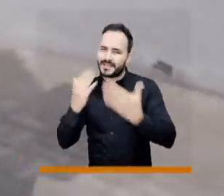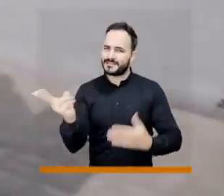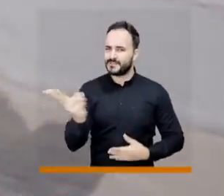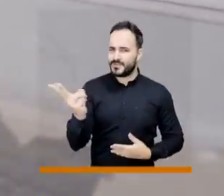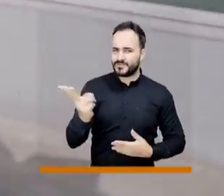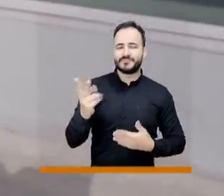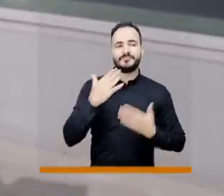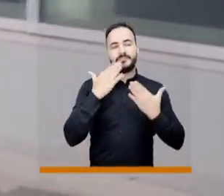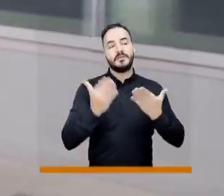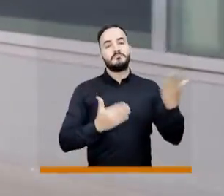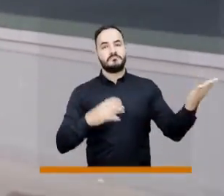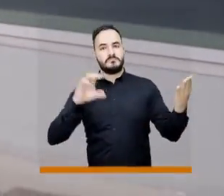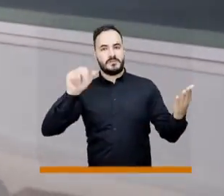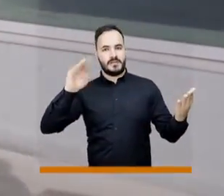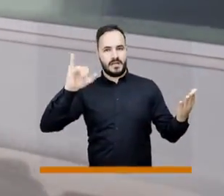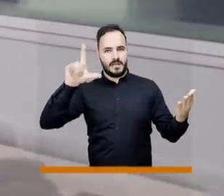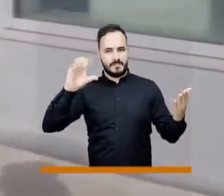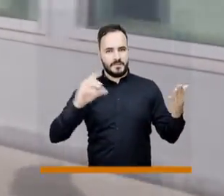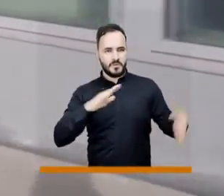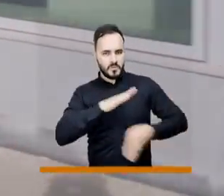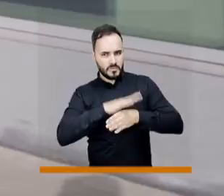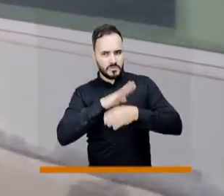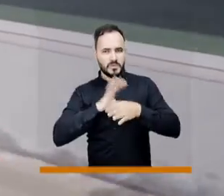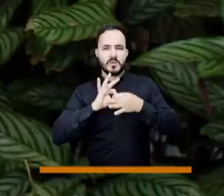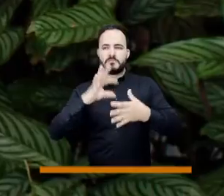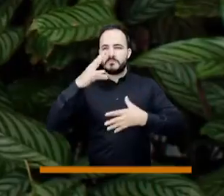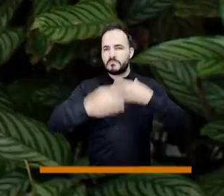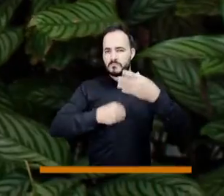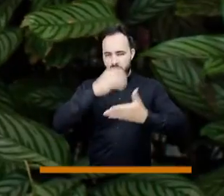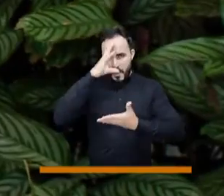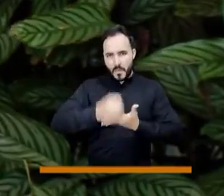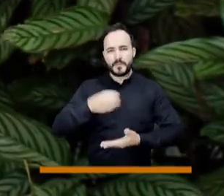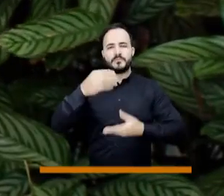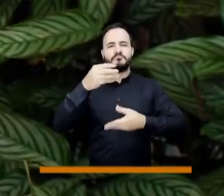vamos con Camilo, que está también con ustedes, los